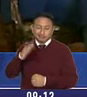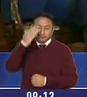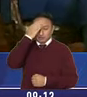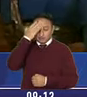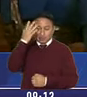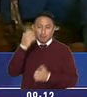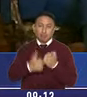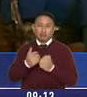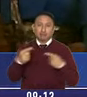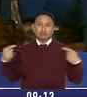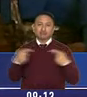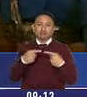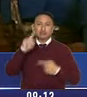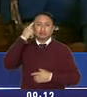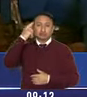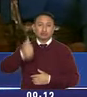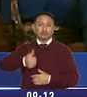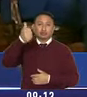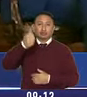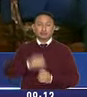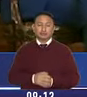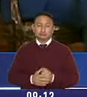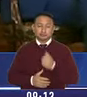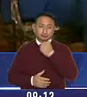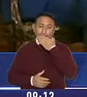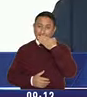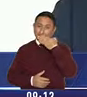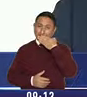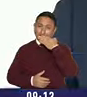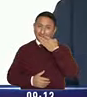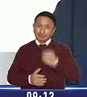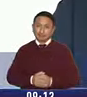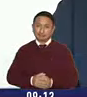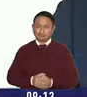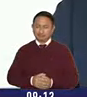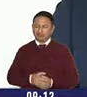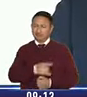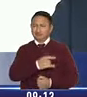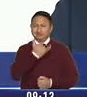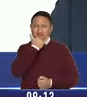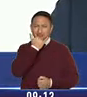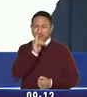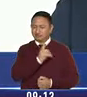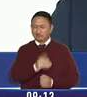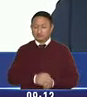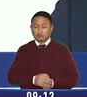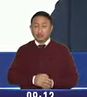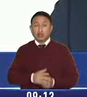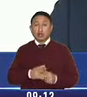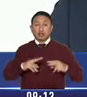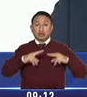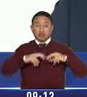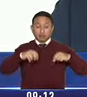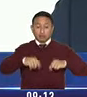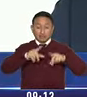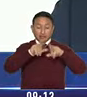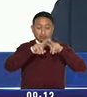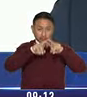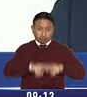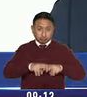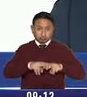una intención de desestabilizar la democracia. En absoluto. La facultad de investigar, de